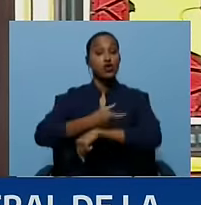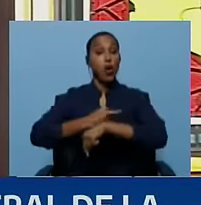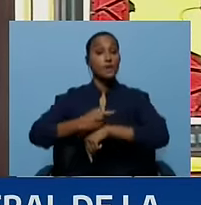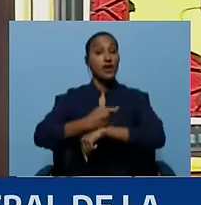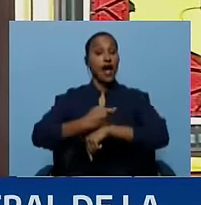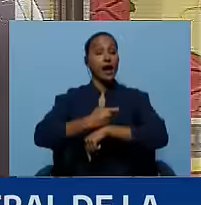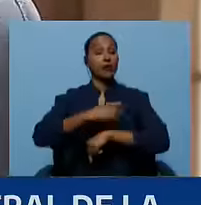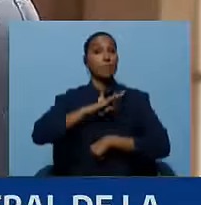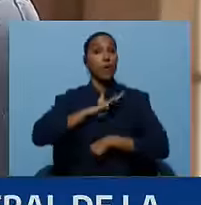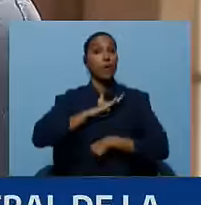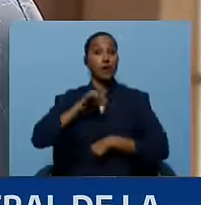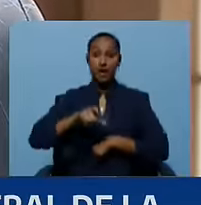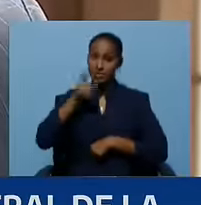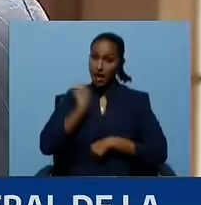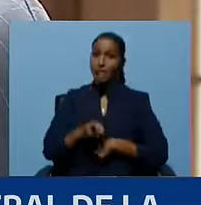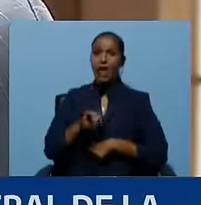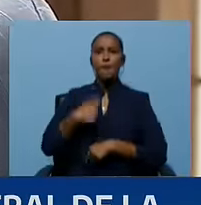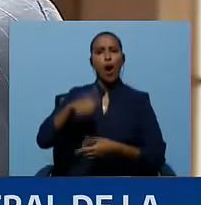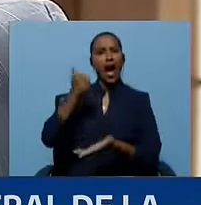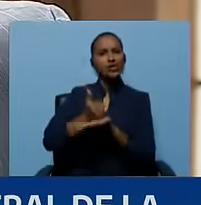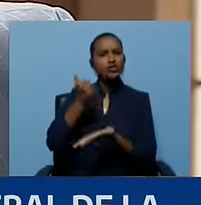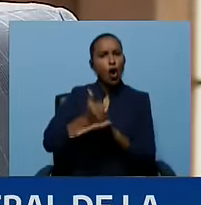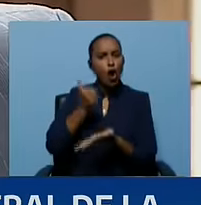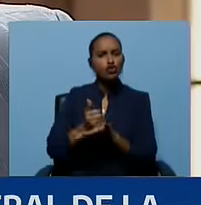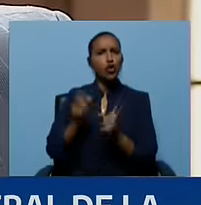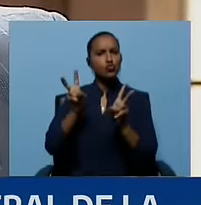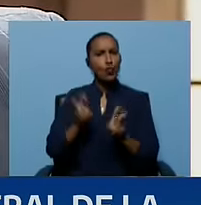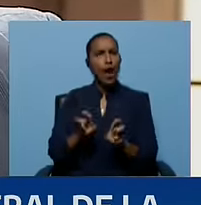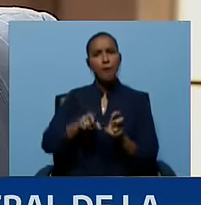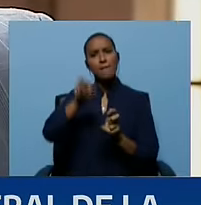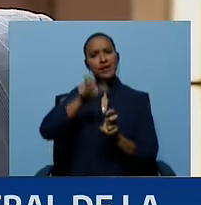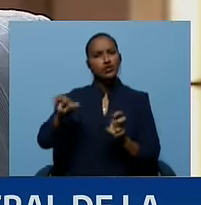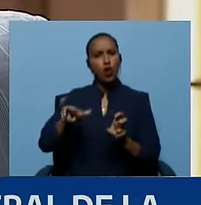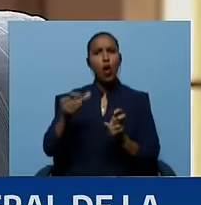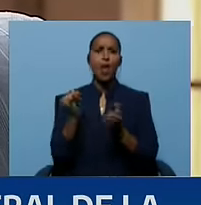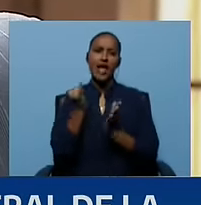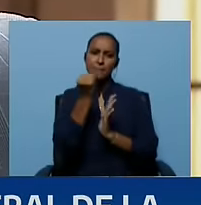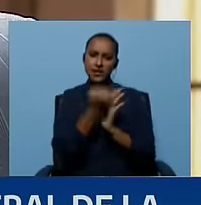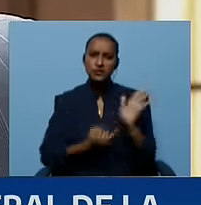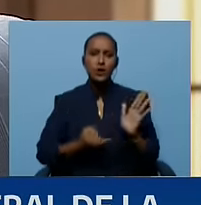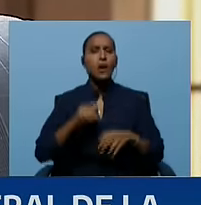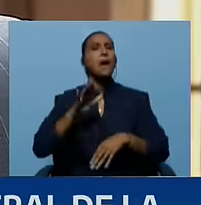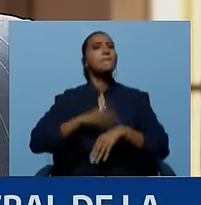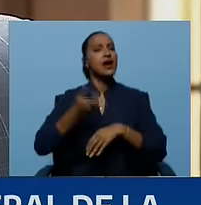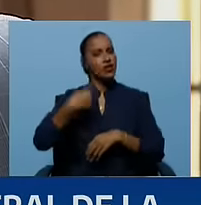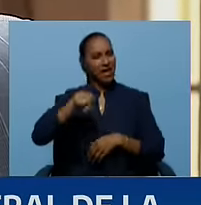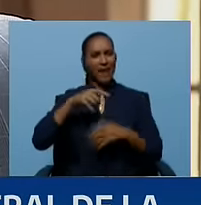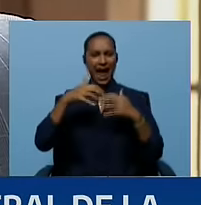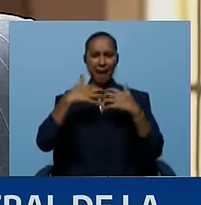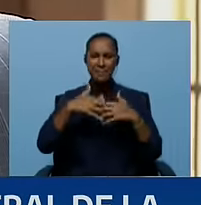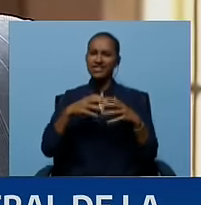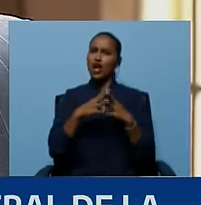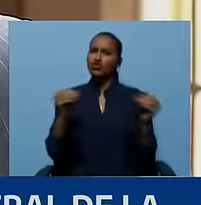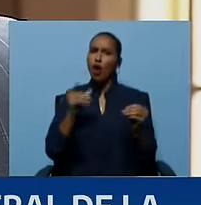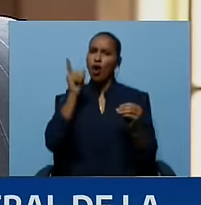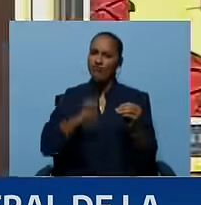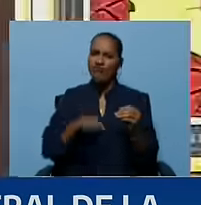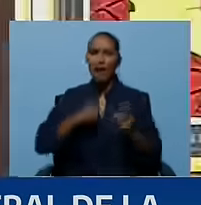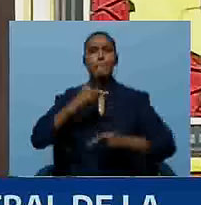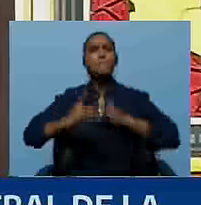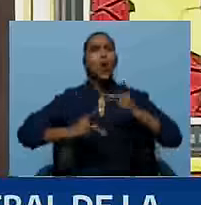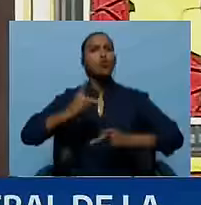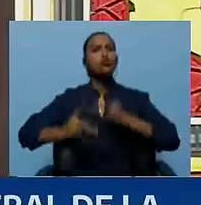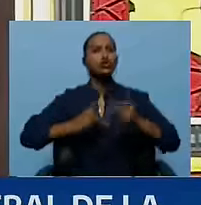Vamos a hacer asociaciones, buscar inversiones, pero aquí no puede haber una industria sin producir. Y